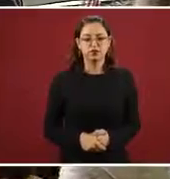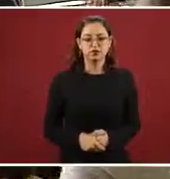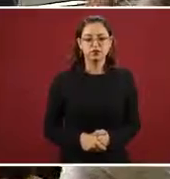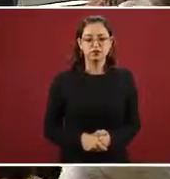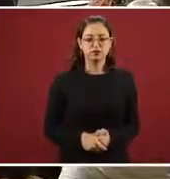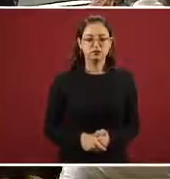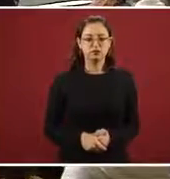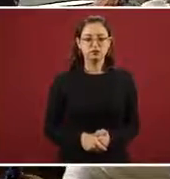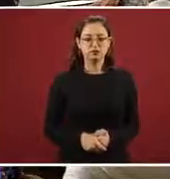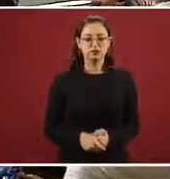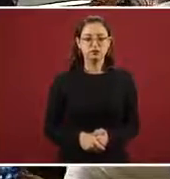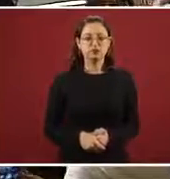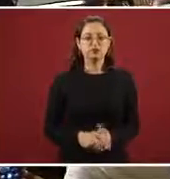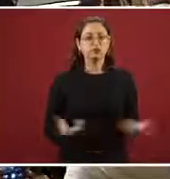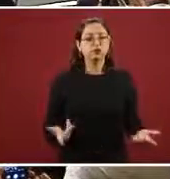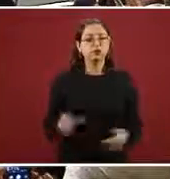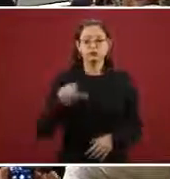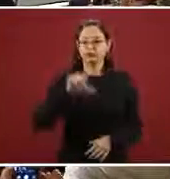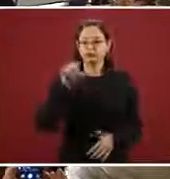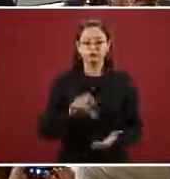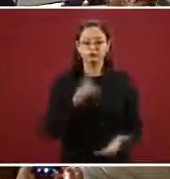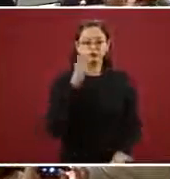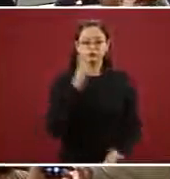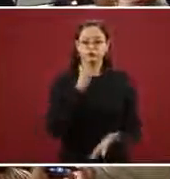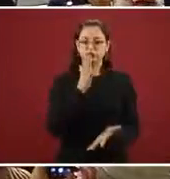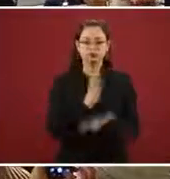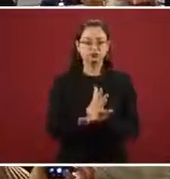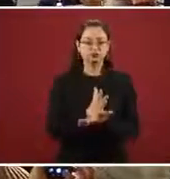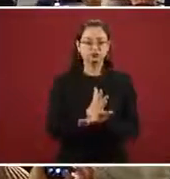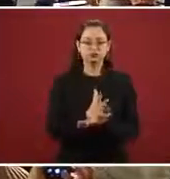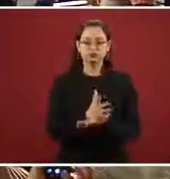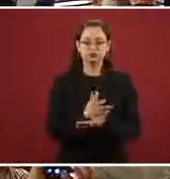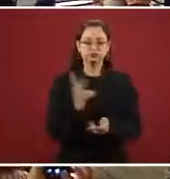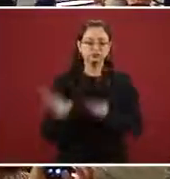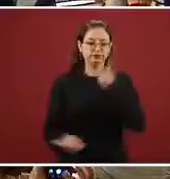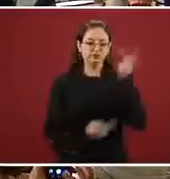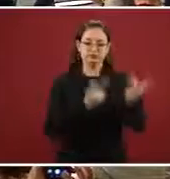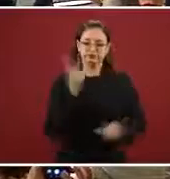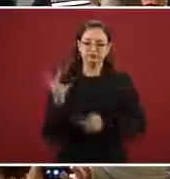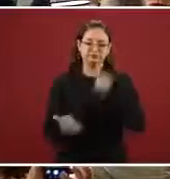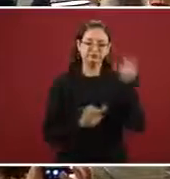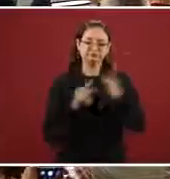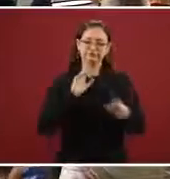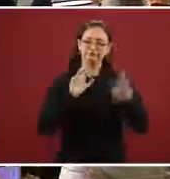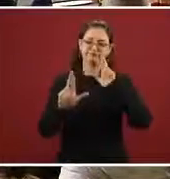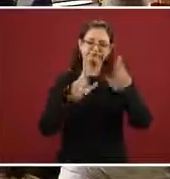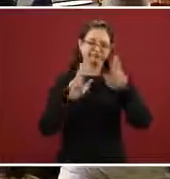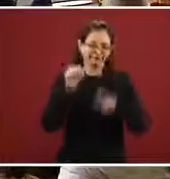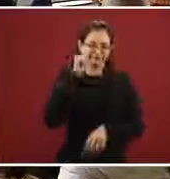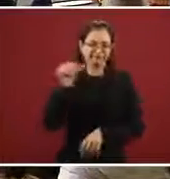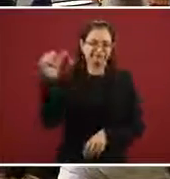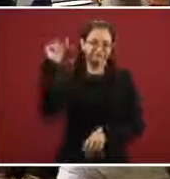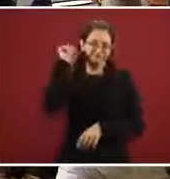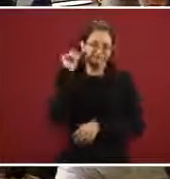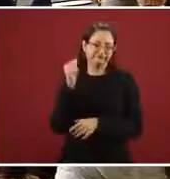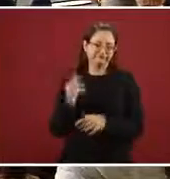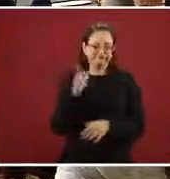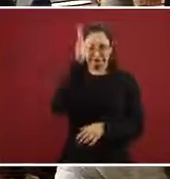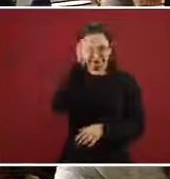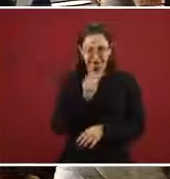Pues vamos a responder, como quedamos ayer, todas las preguntas hasta donde